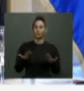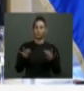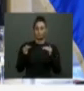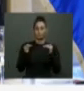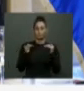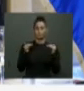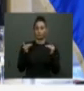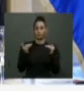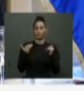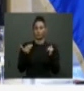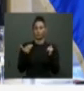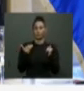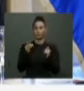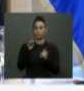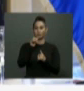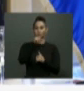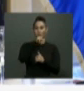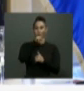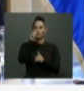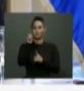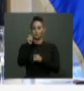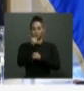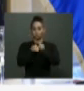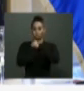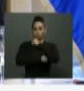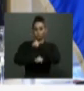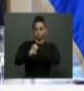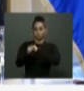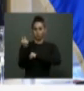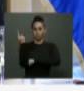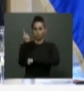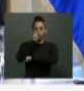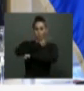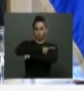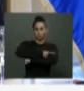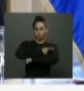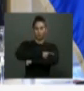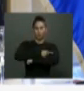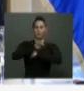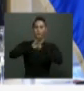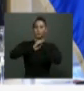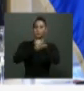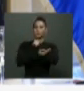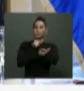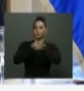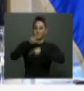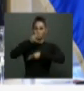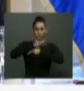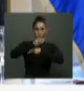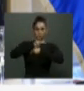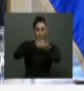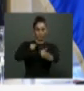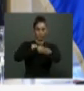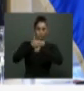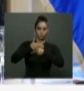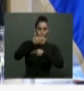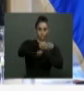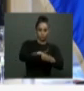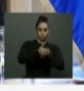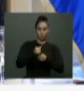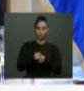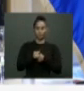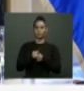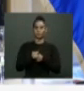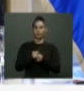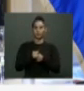a Miami y que se llevan que sé cuántos días entonces ante todo esto lo que debemos destacar de la información que se